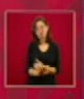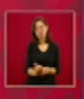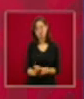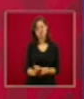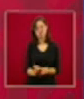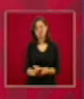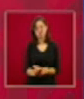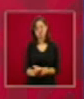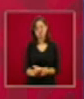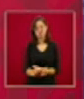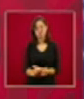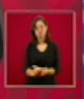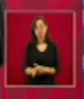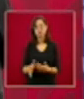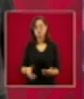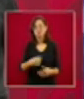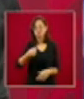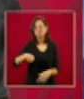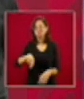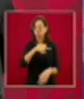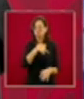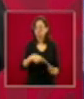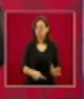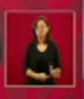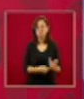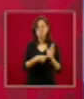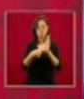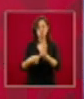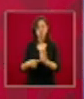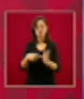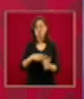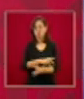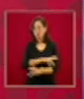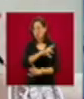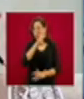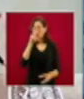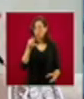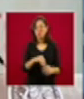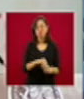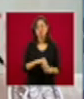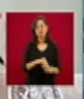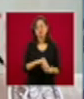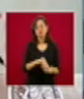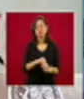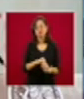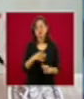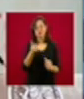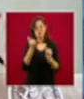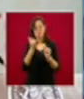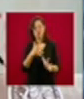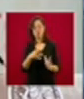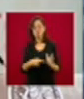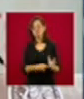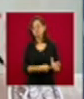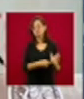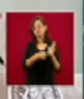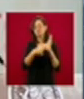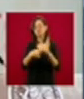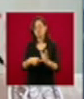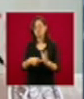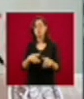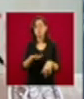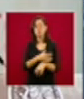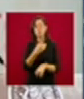que sus subordinados, que la estructura del gobierno no se meta en usar